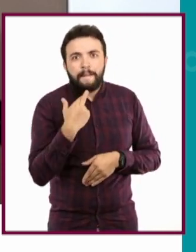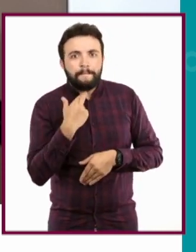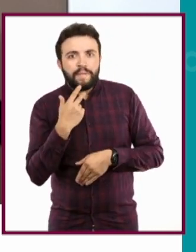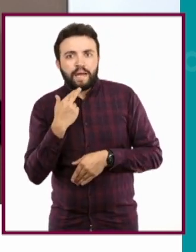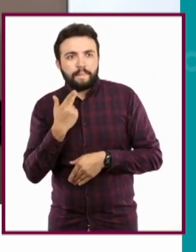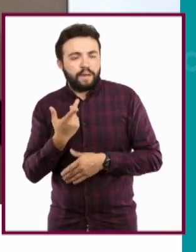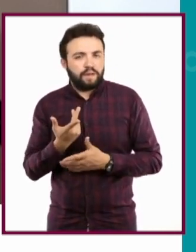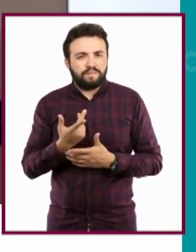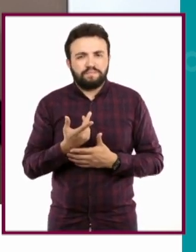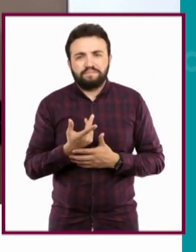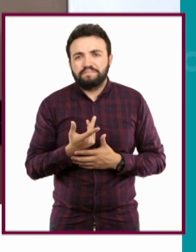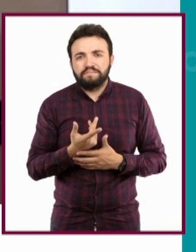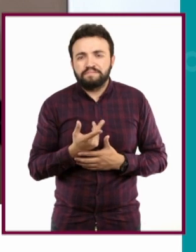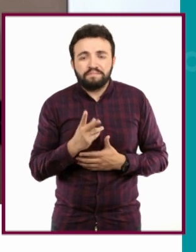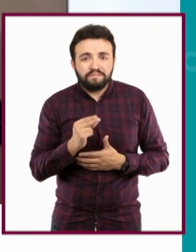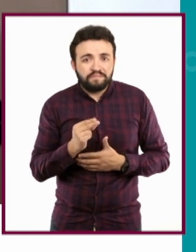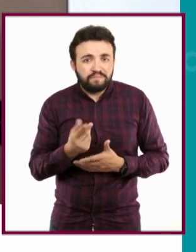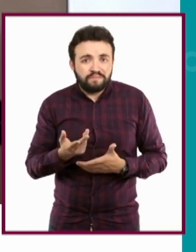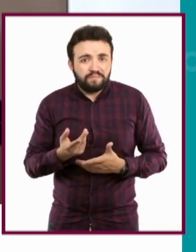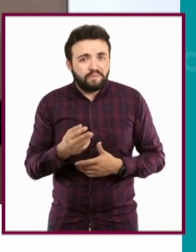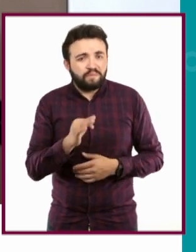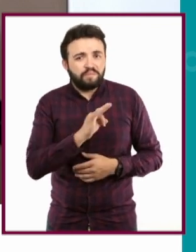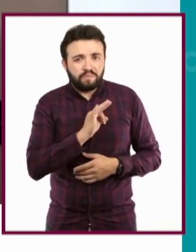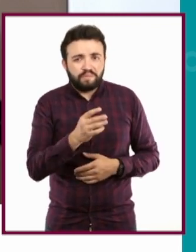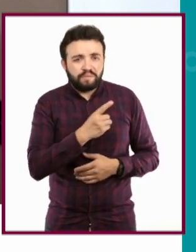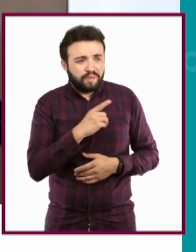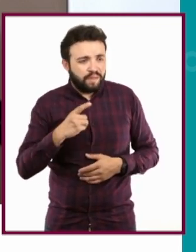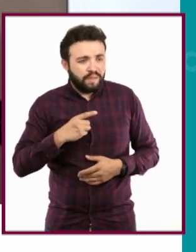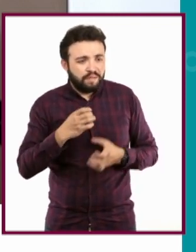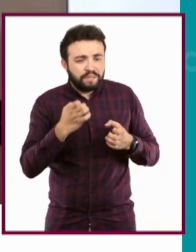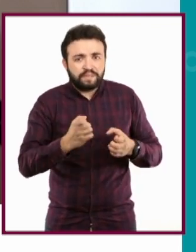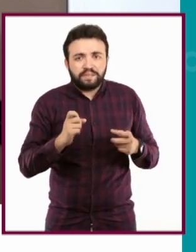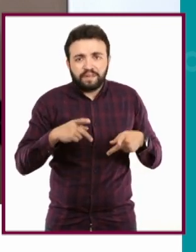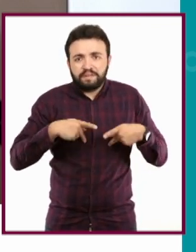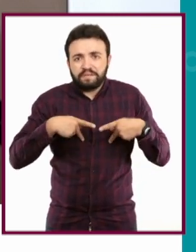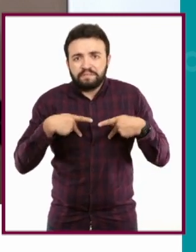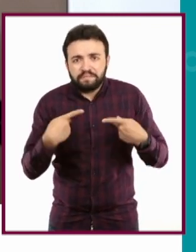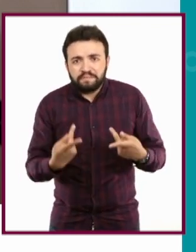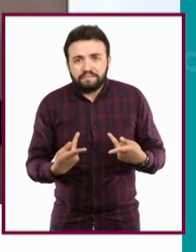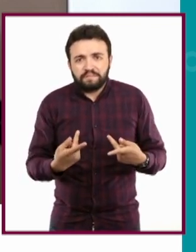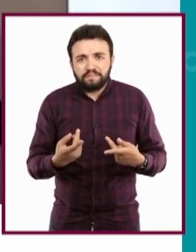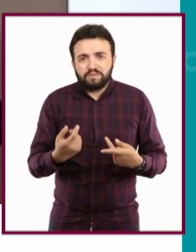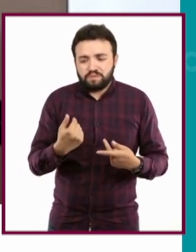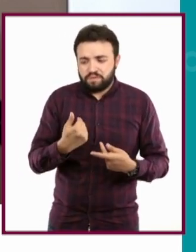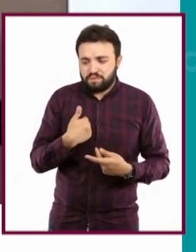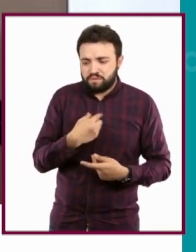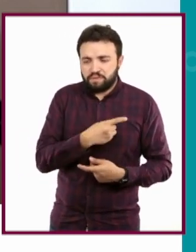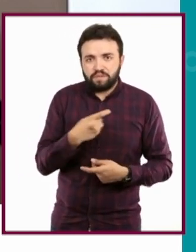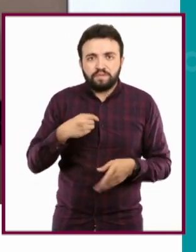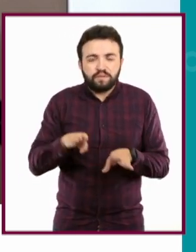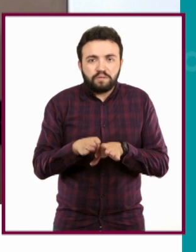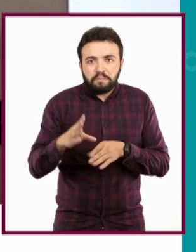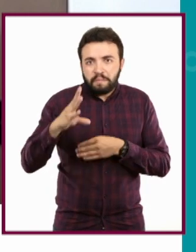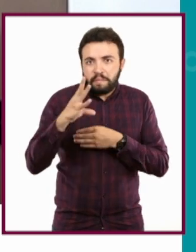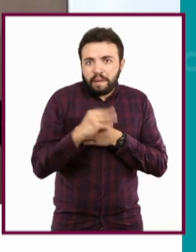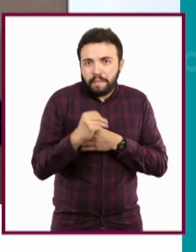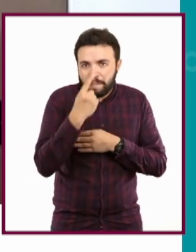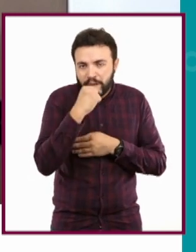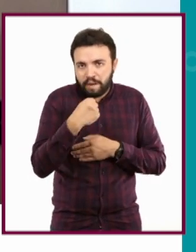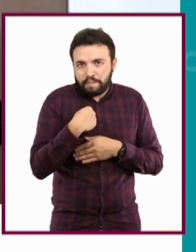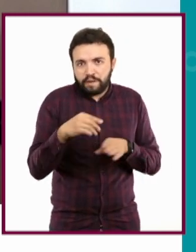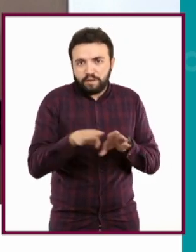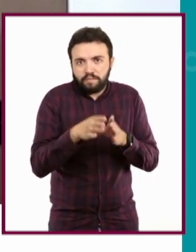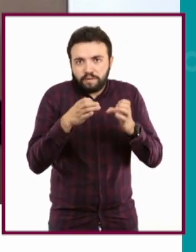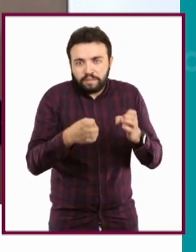cara, cuando en realidad, cuando nos permitimos no mostrar nuestra mejor cara,